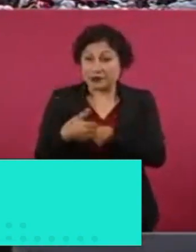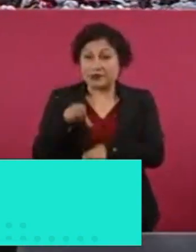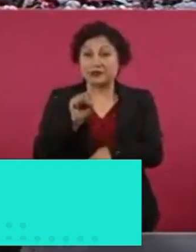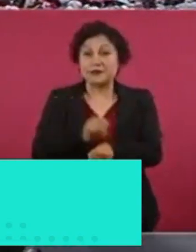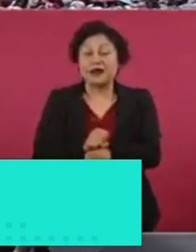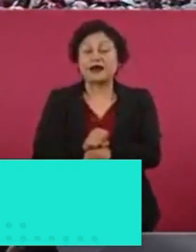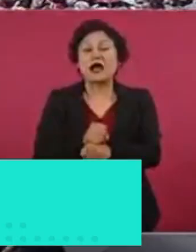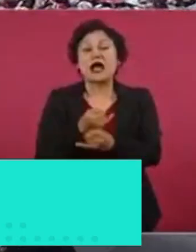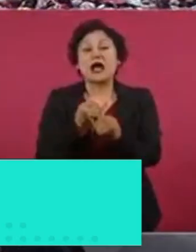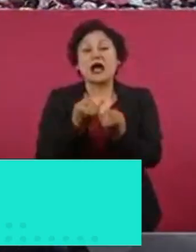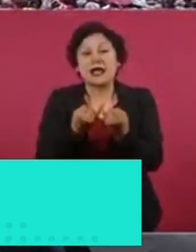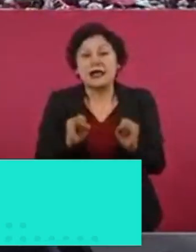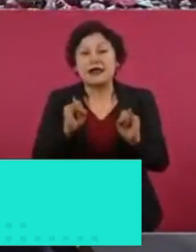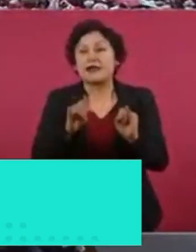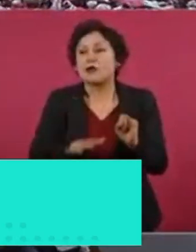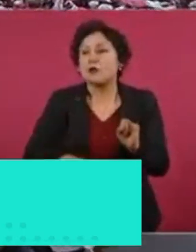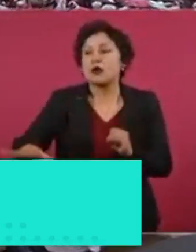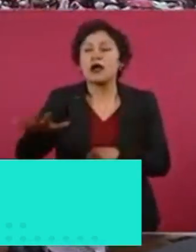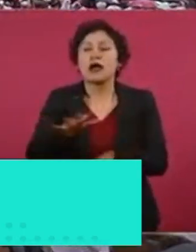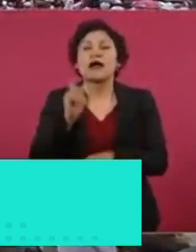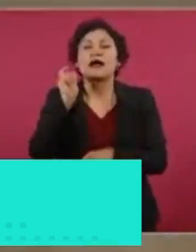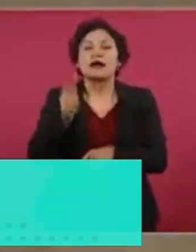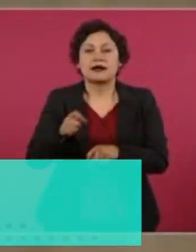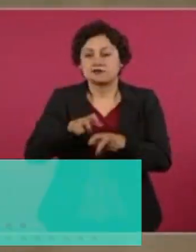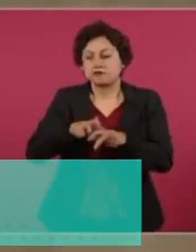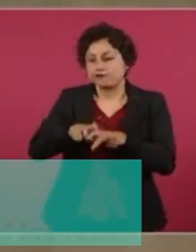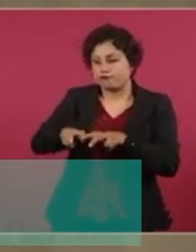todo el circuito. Recorrerá